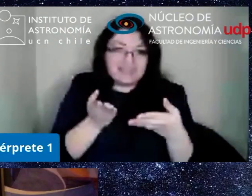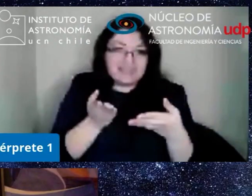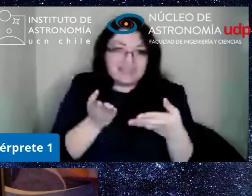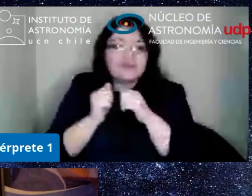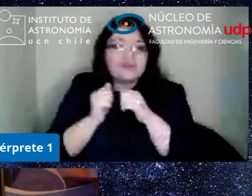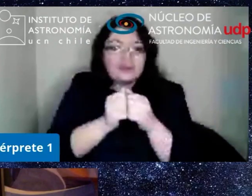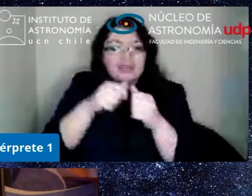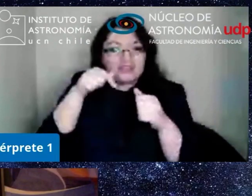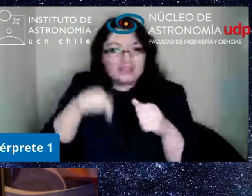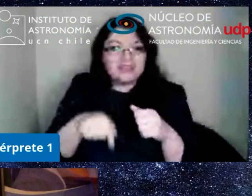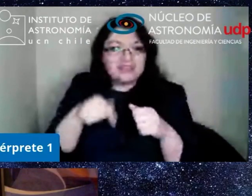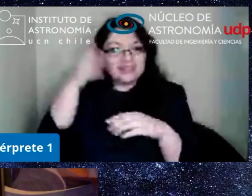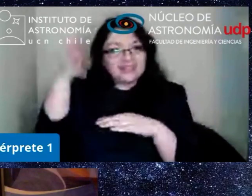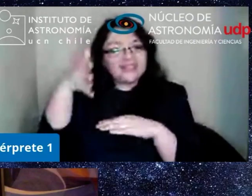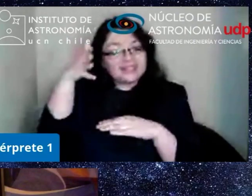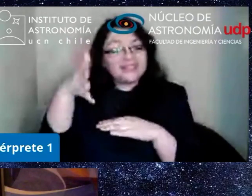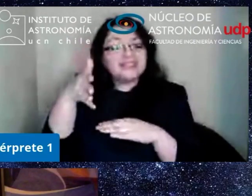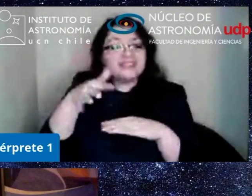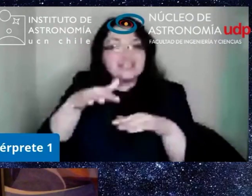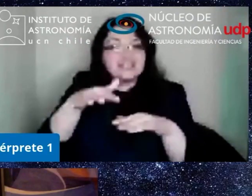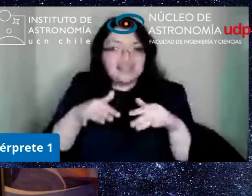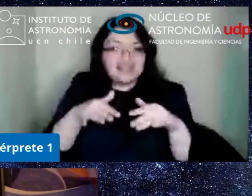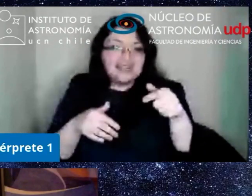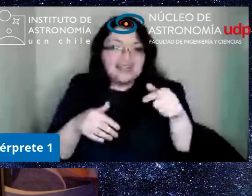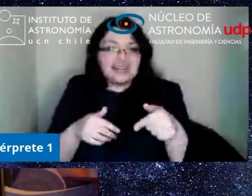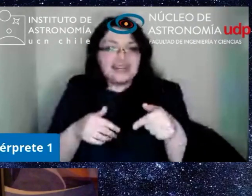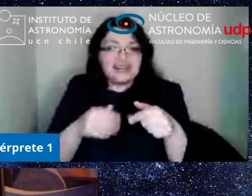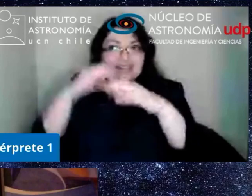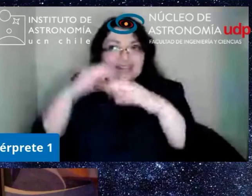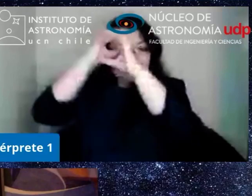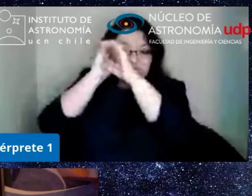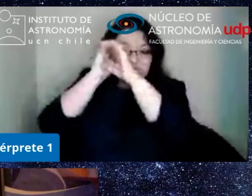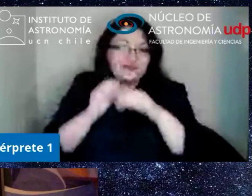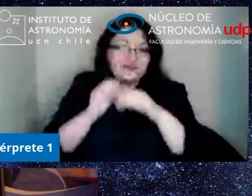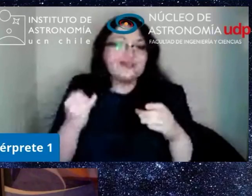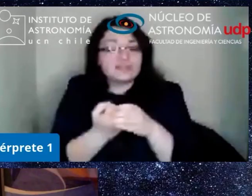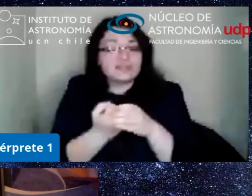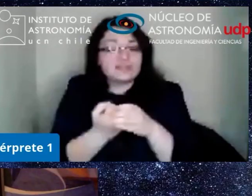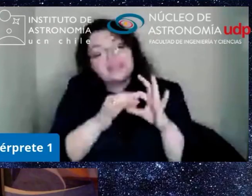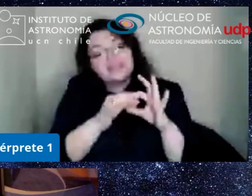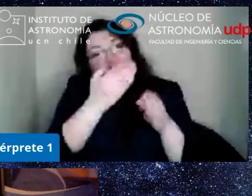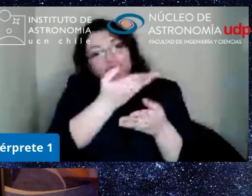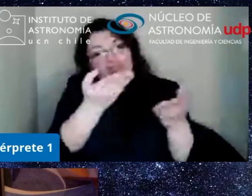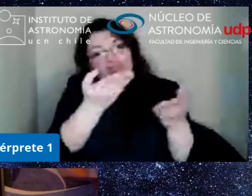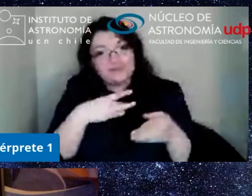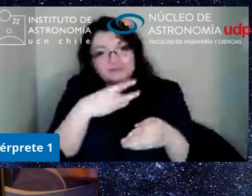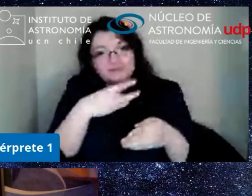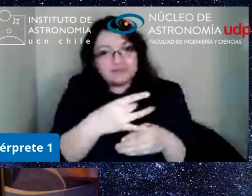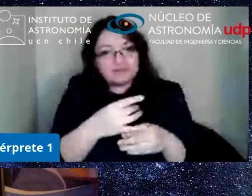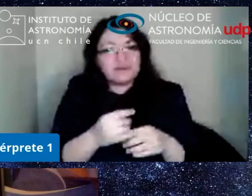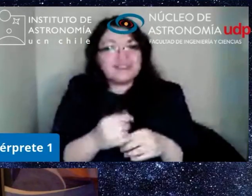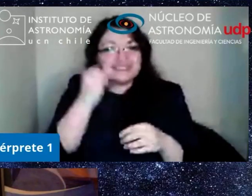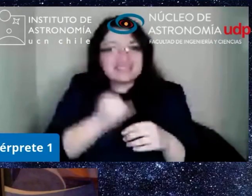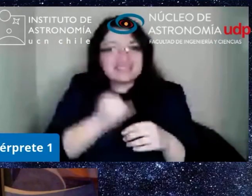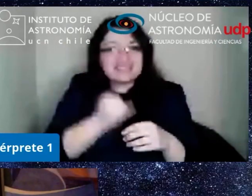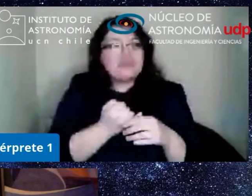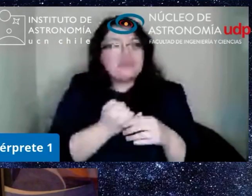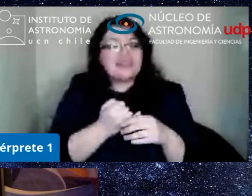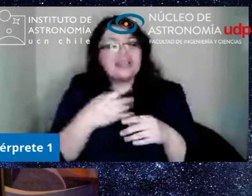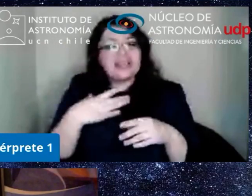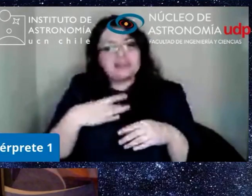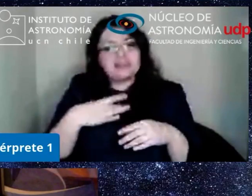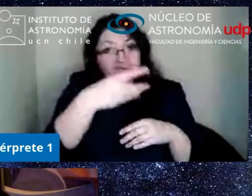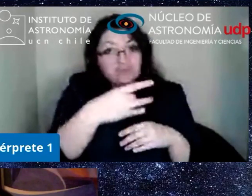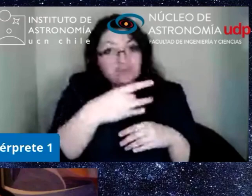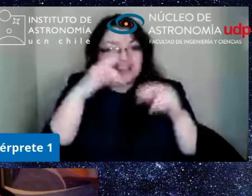sobre inclusión en astronomía en Chile. Muchas gracias a ustedes por invitarme, porque la verdad es que cada vez que me invitan a hablar de inclusión yo voy